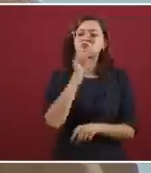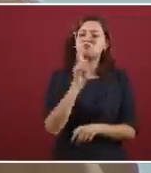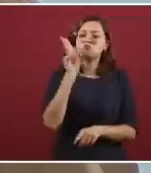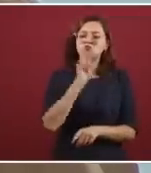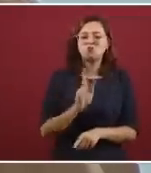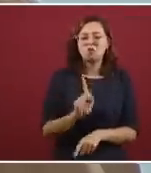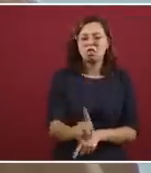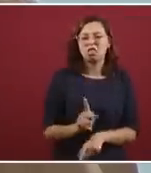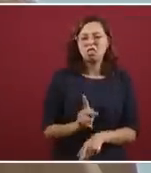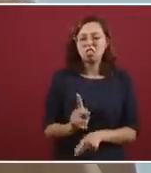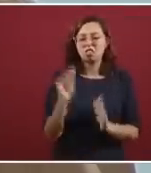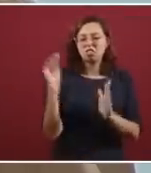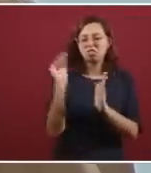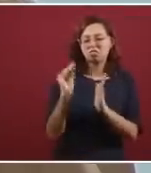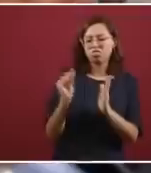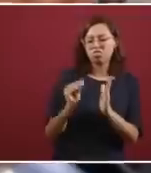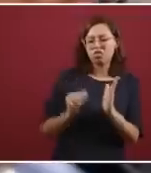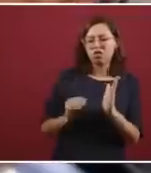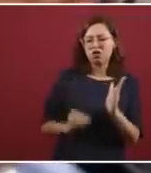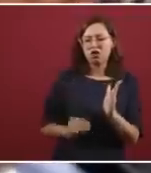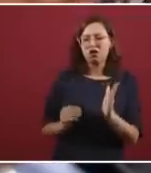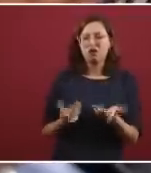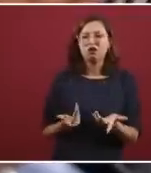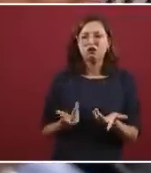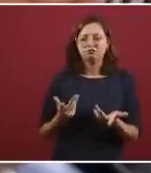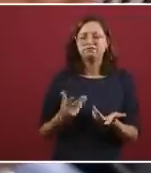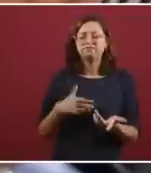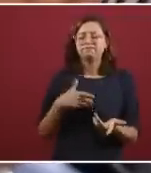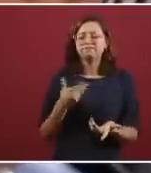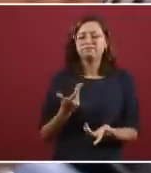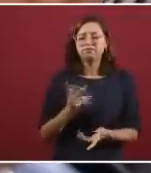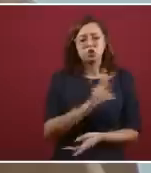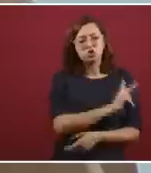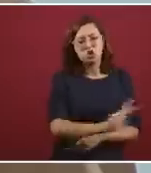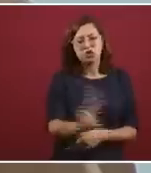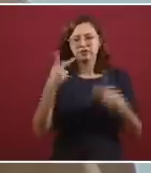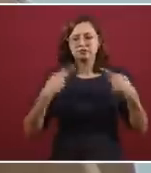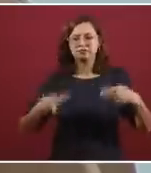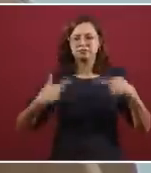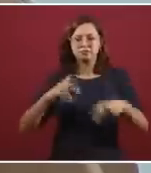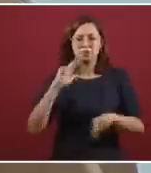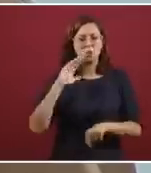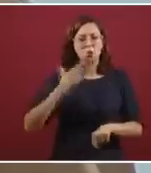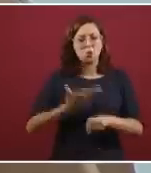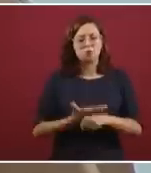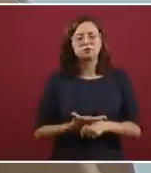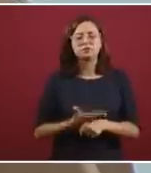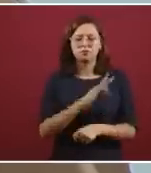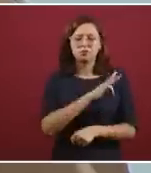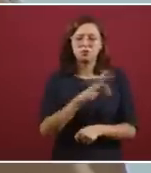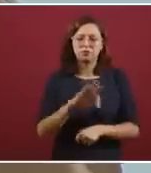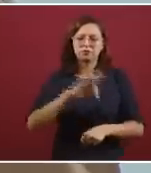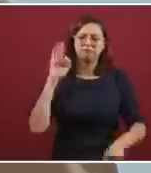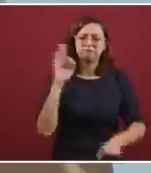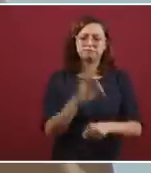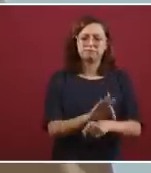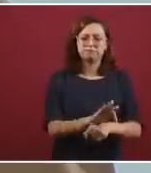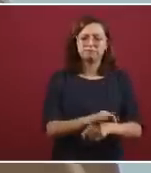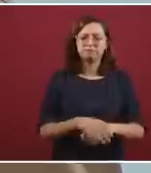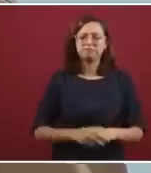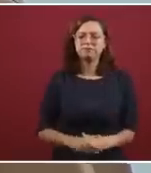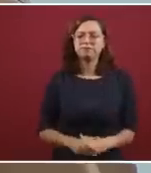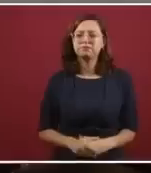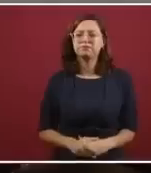en la formulación de la verdad histórica para alcanzar a todos los responsables de esta dictamen que emitió la